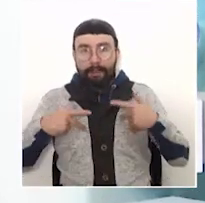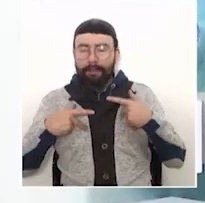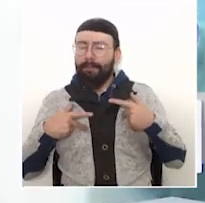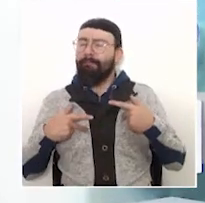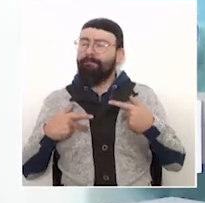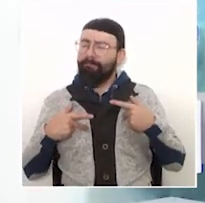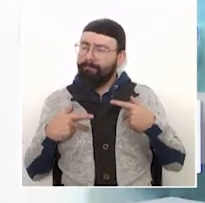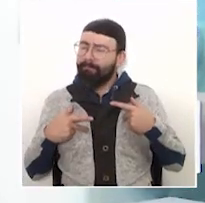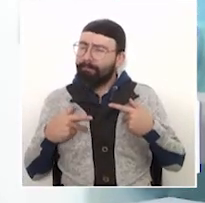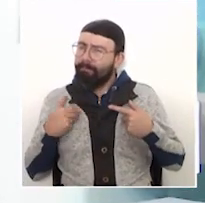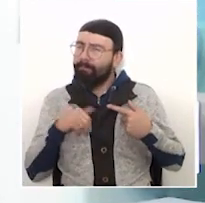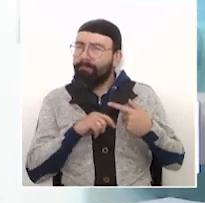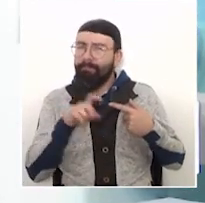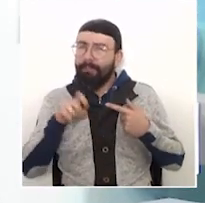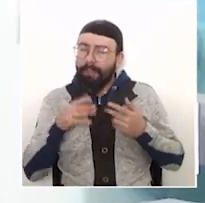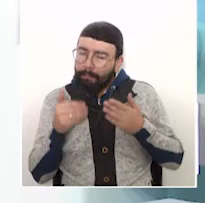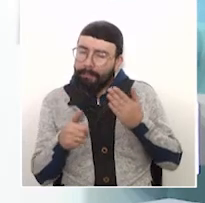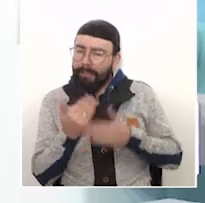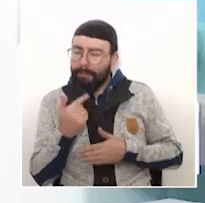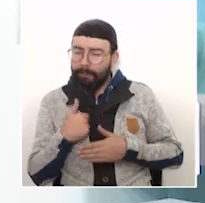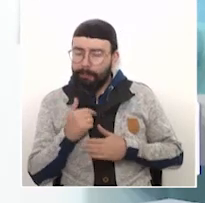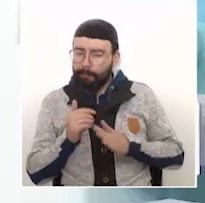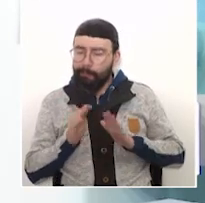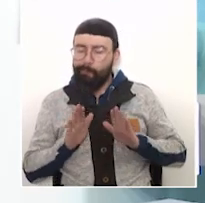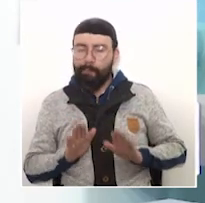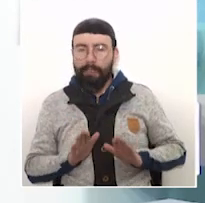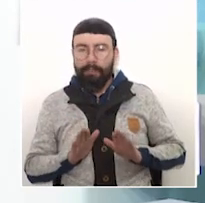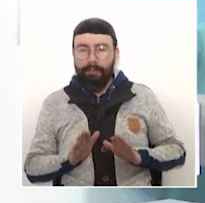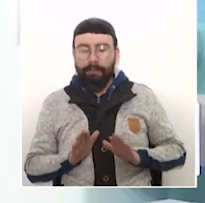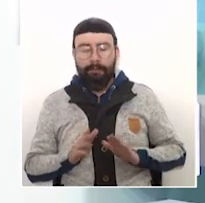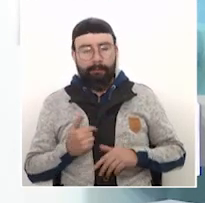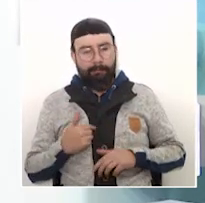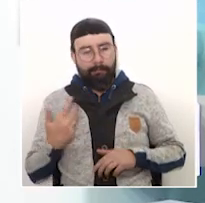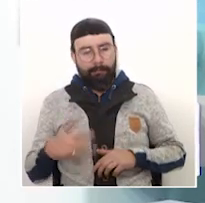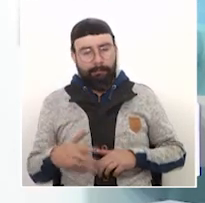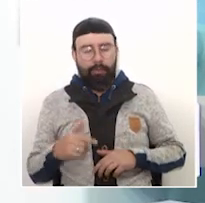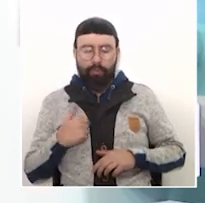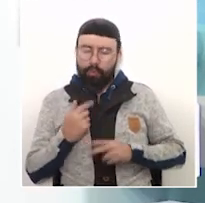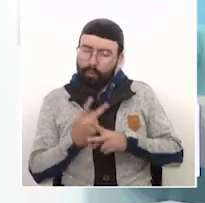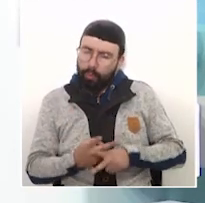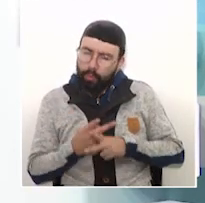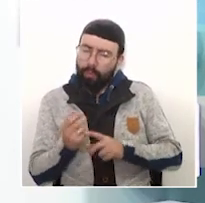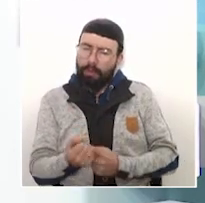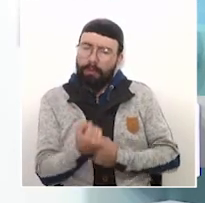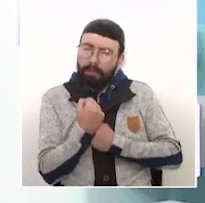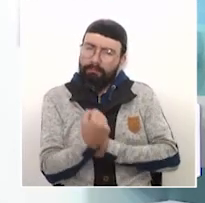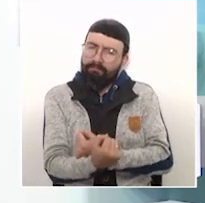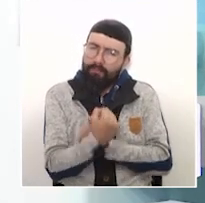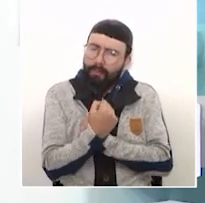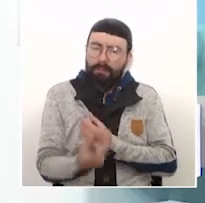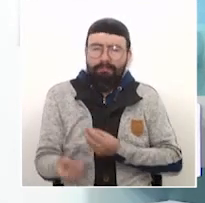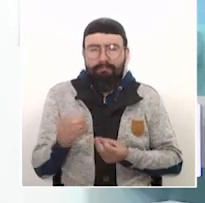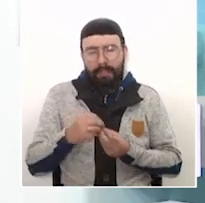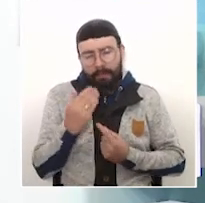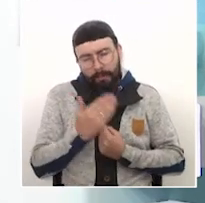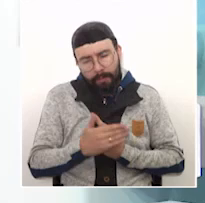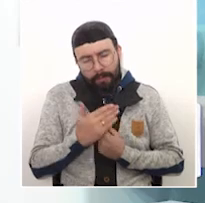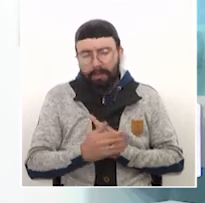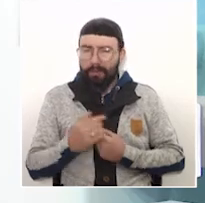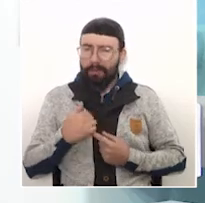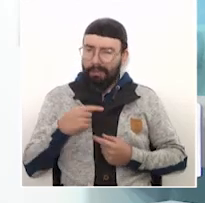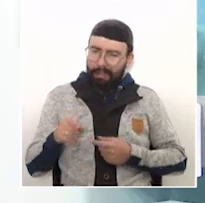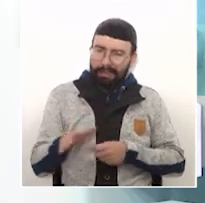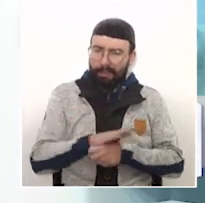debemos empezar a hacer un alto en el camino para cuidarnos más, para amarnos más, para no pelear con las situaciones que